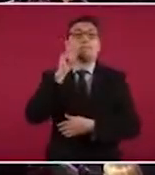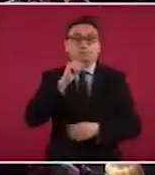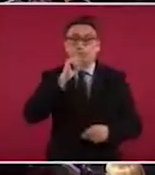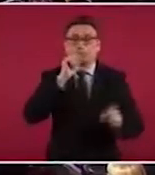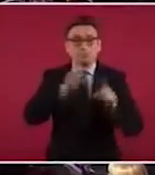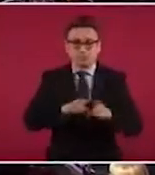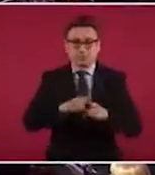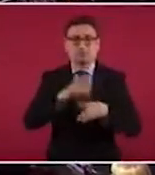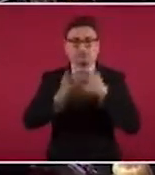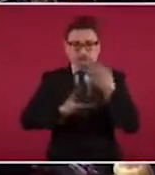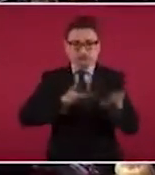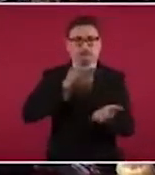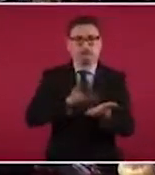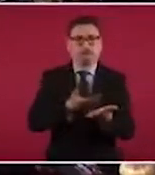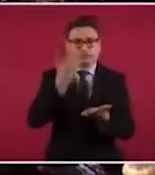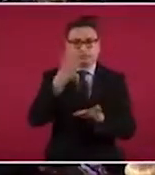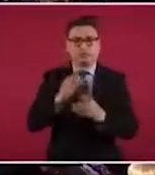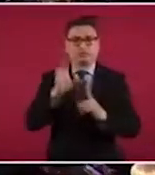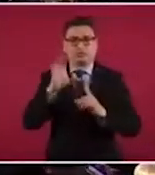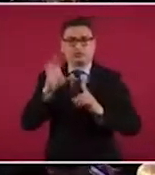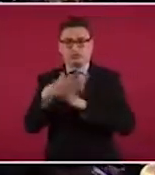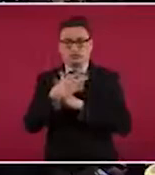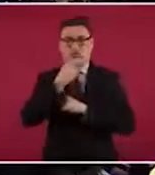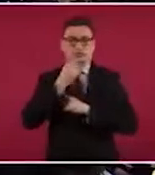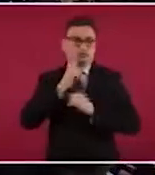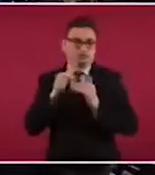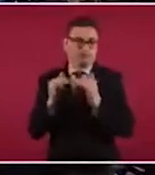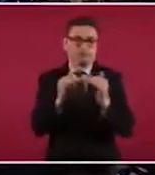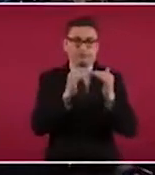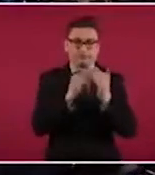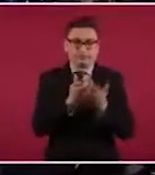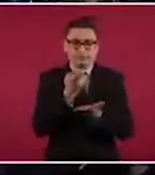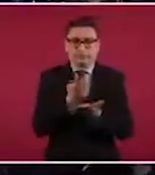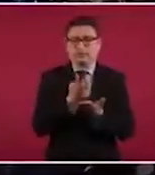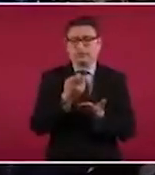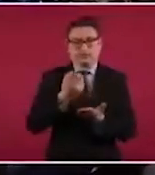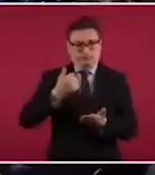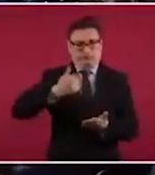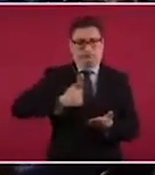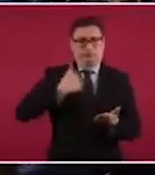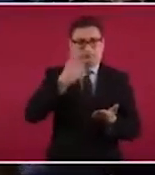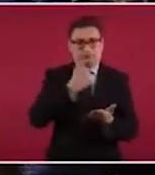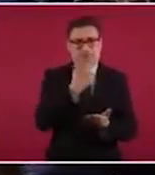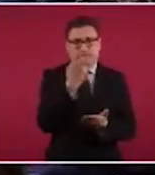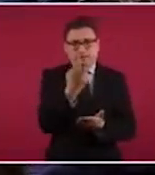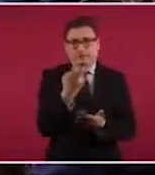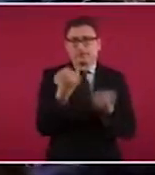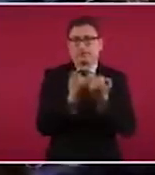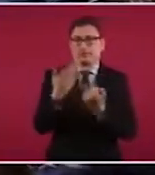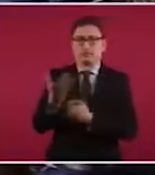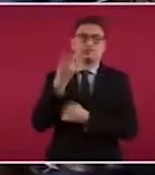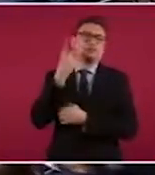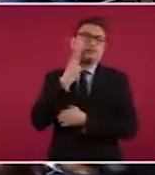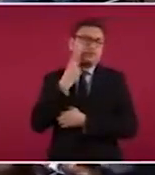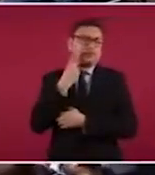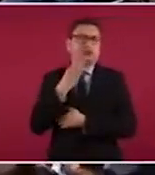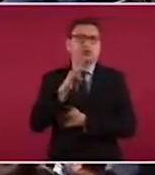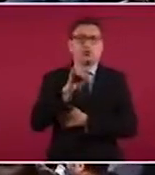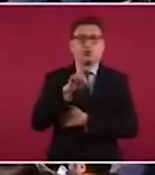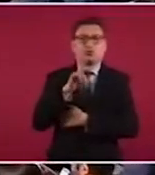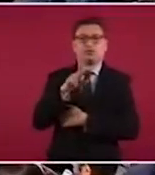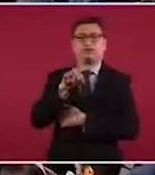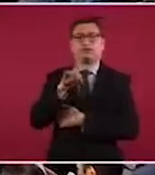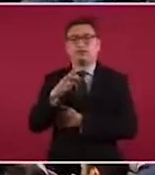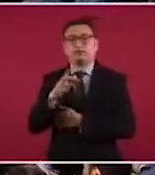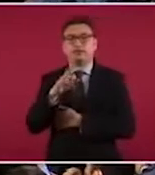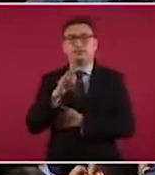un dictamen aprobado por la Comisión de Igualdad de Género, y aquí aprovecho para destacar la presencia de la diputada Wendy Briceño, presidenta